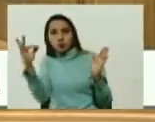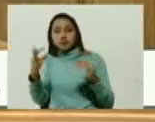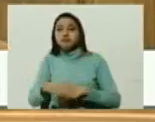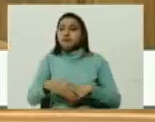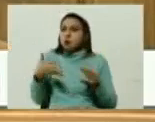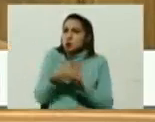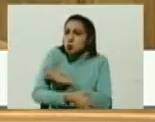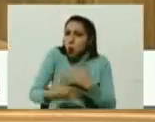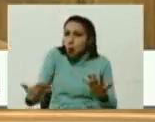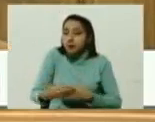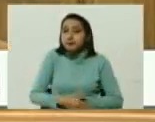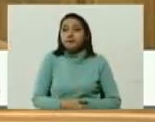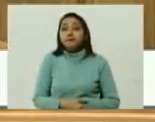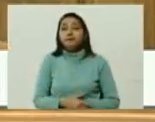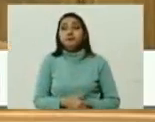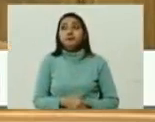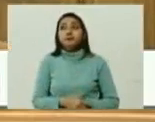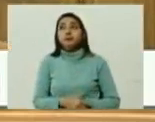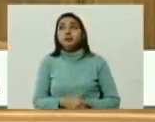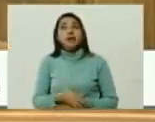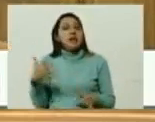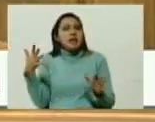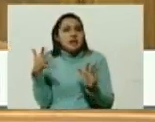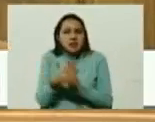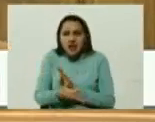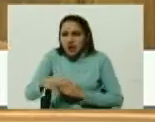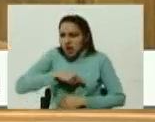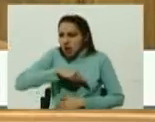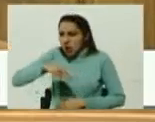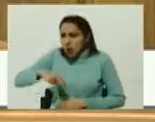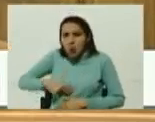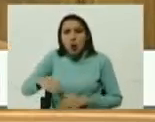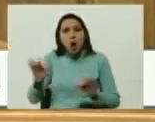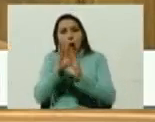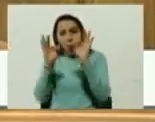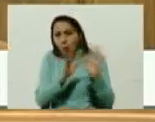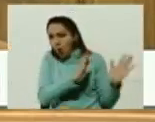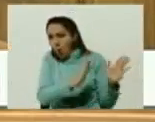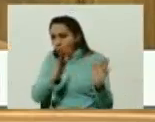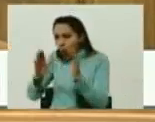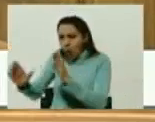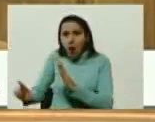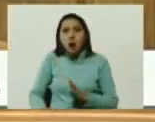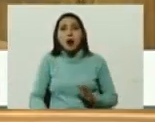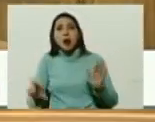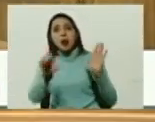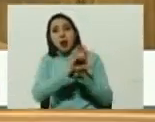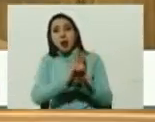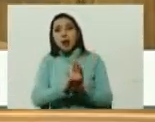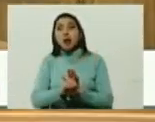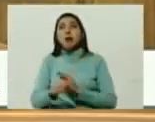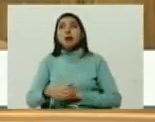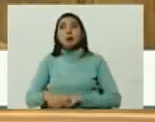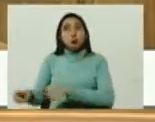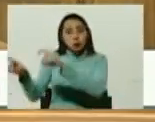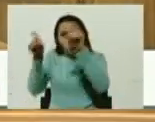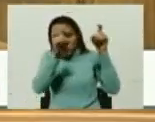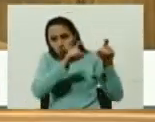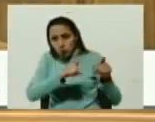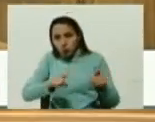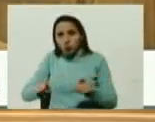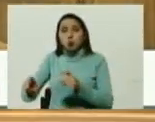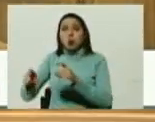precisamente todo lo que significa nuestra estructura en el legado inmortal de la doctrina de nuestro padre